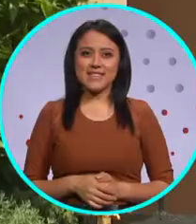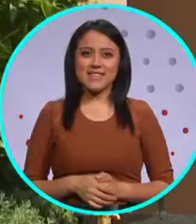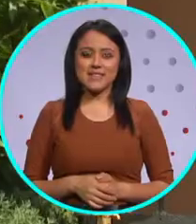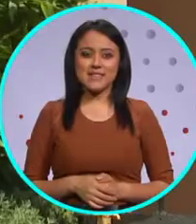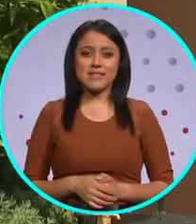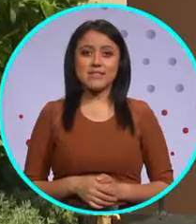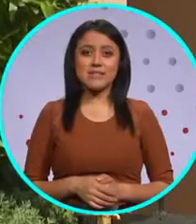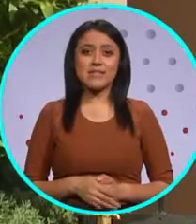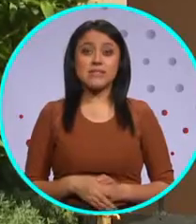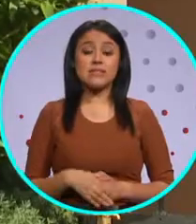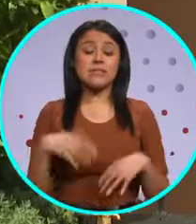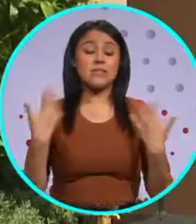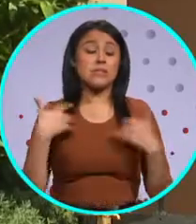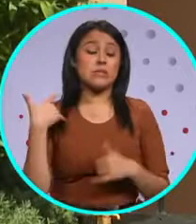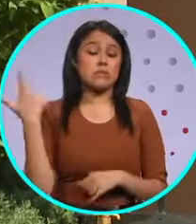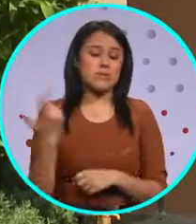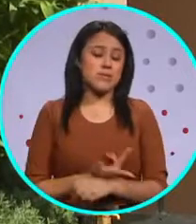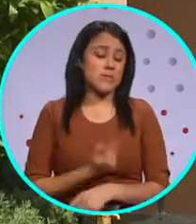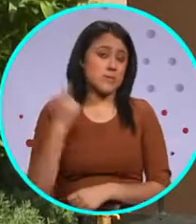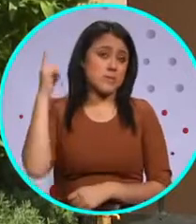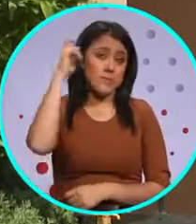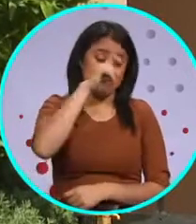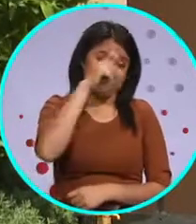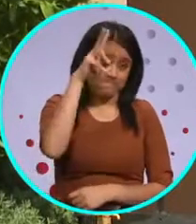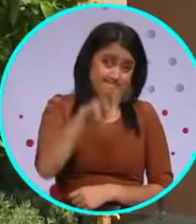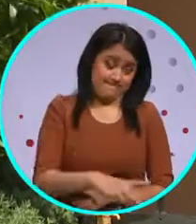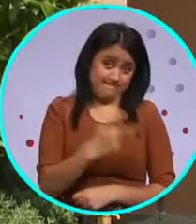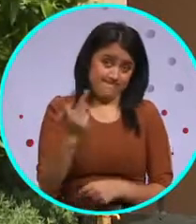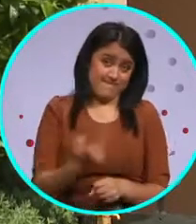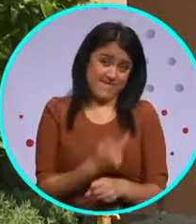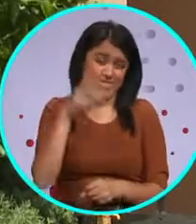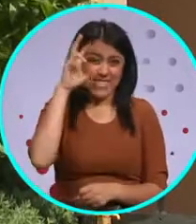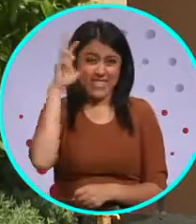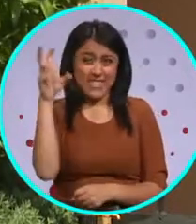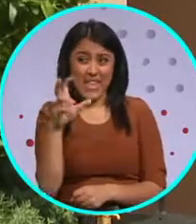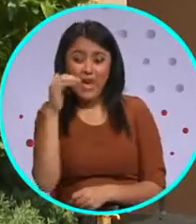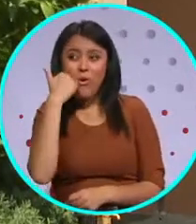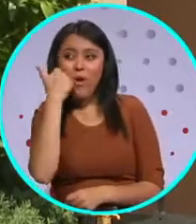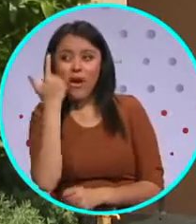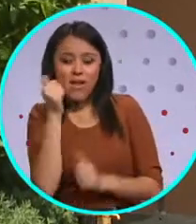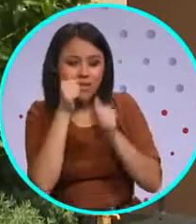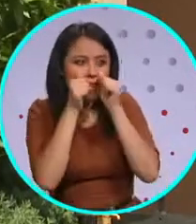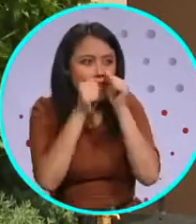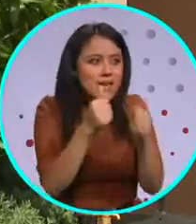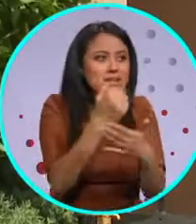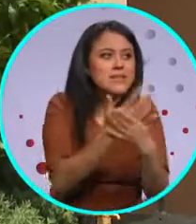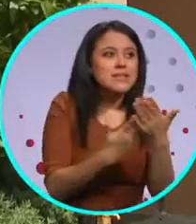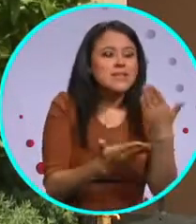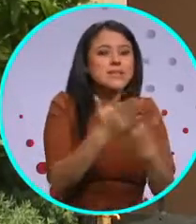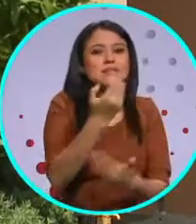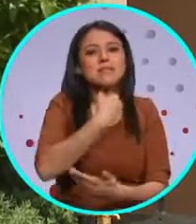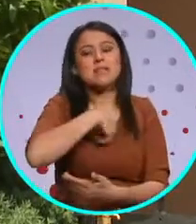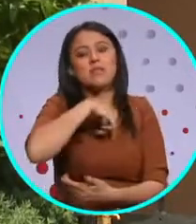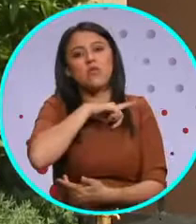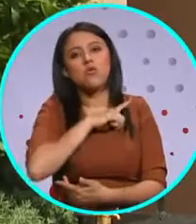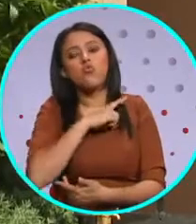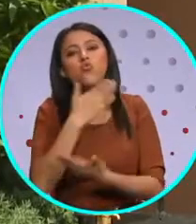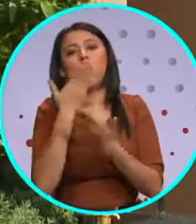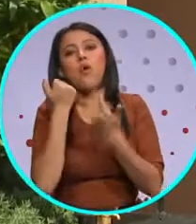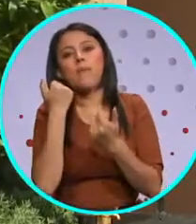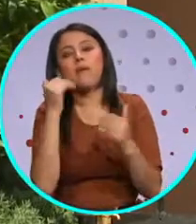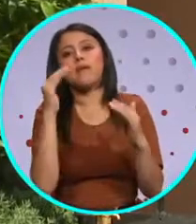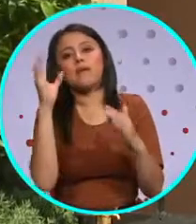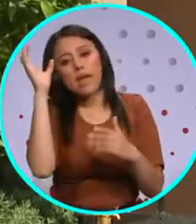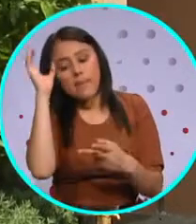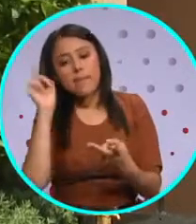una situación realmente complicada a la que vive en los hidalguenses para tener un poco de asistencia y servicios de salud ya que no hay camas no hay